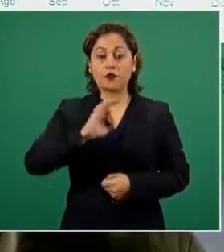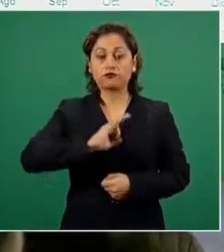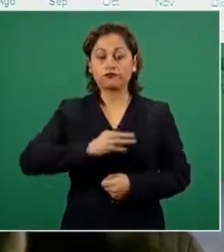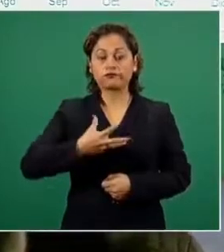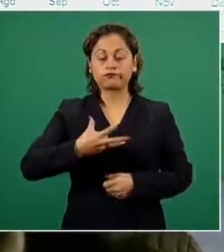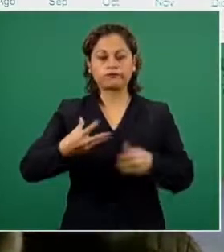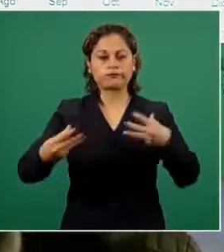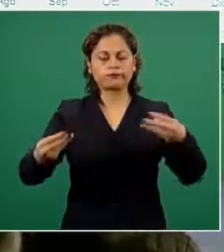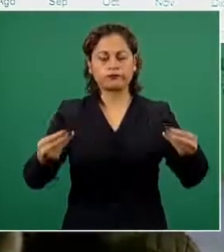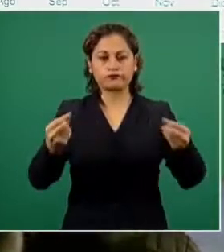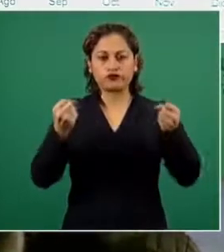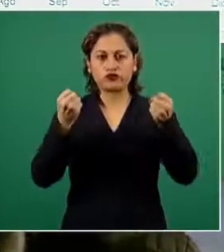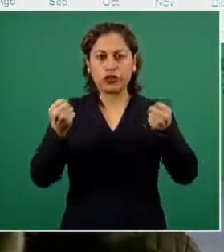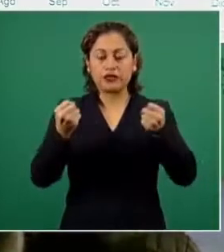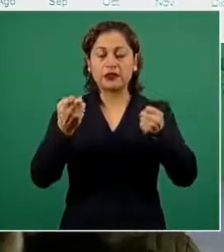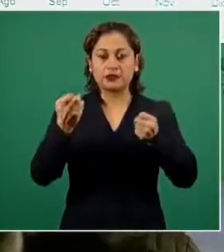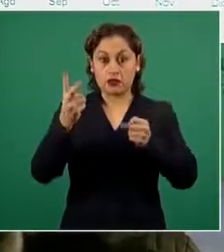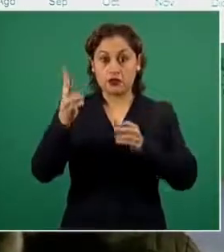Y miren,